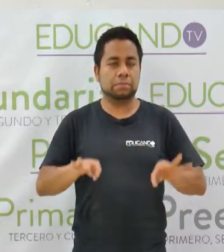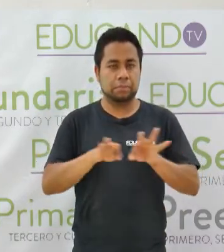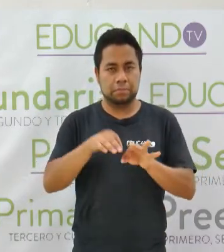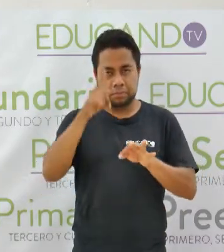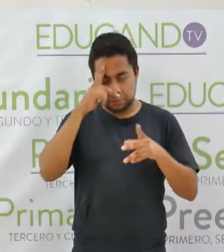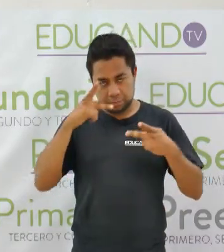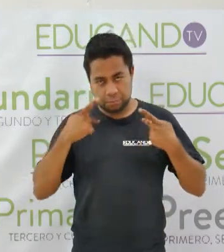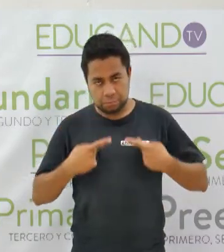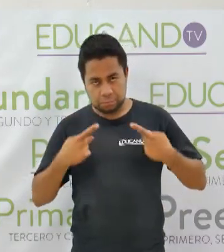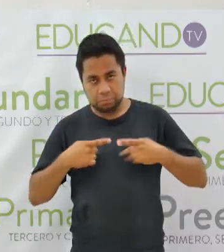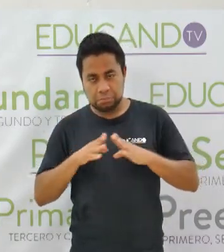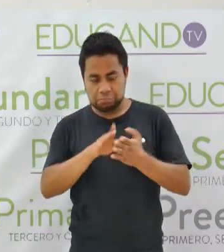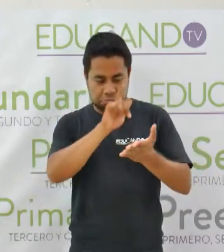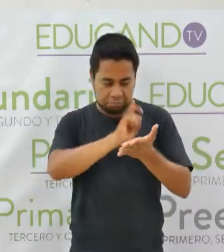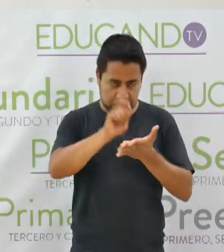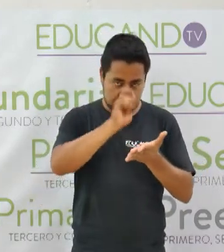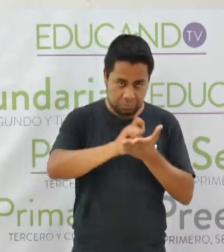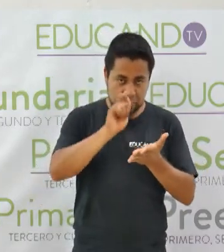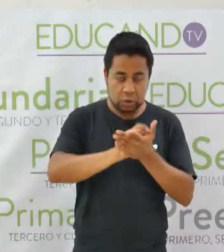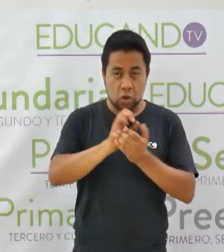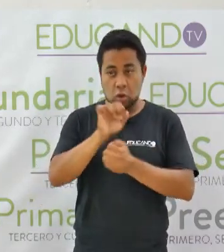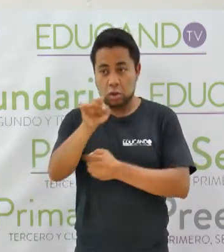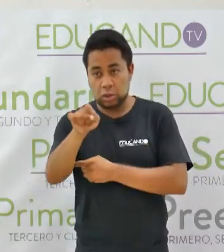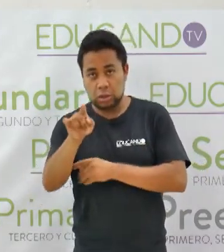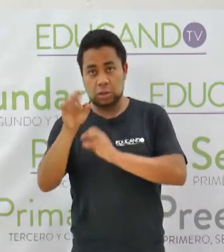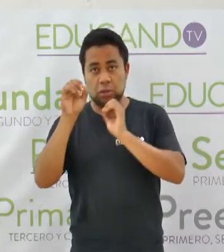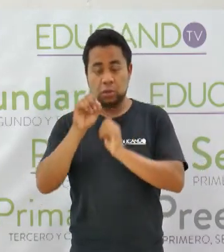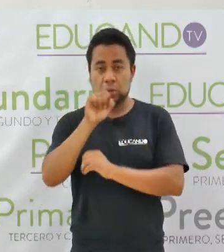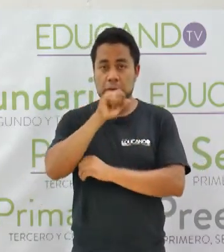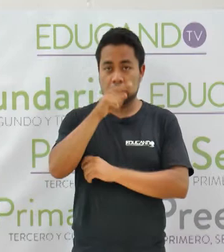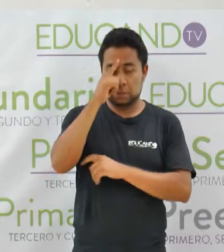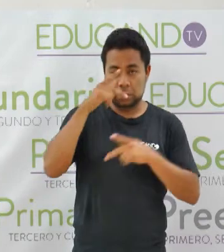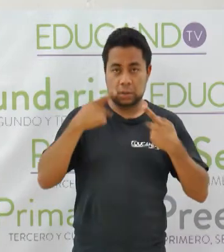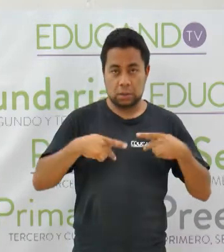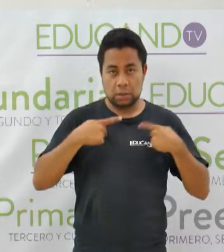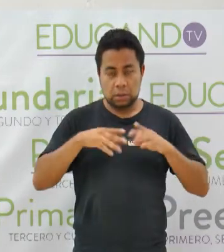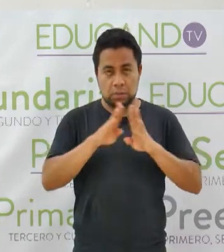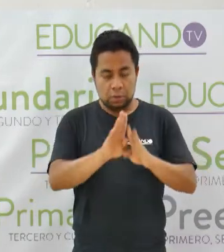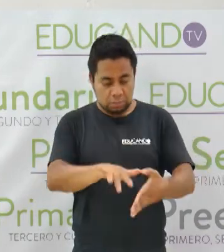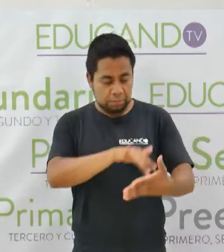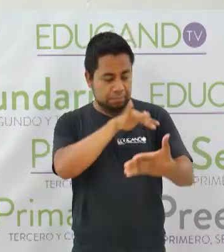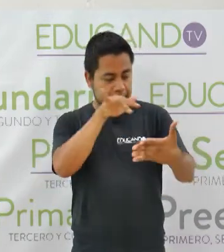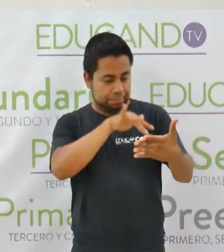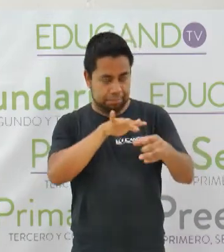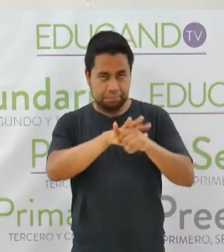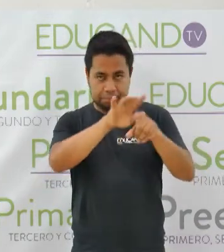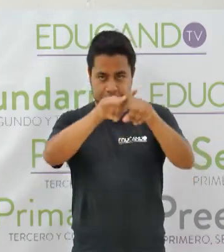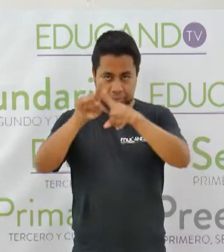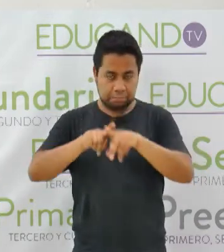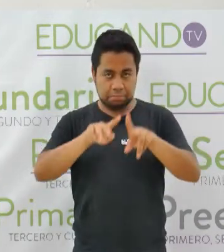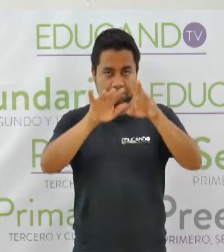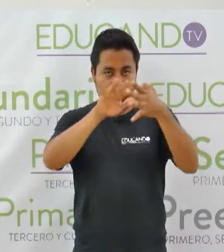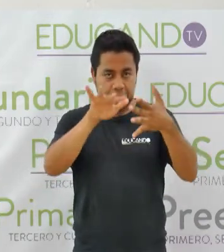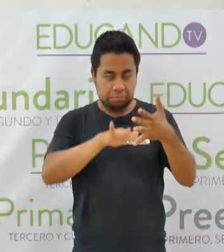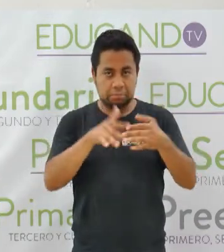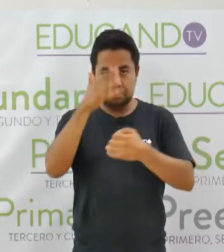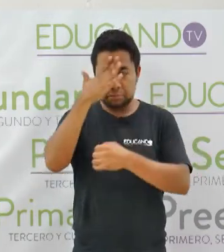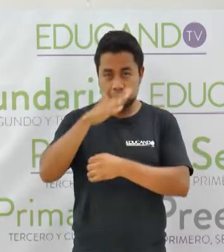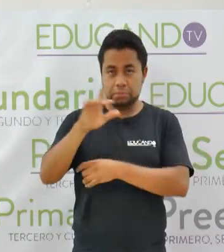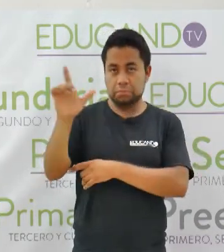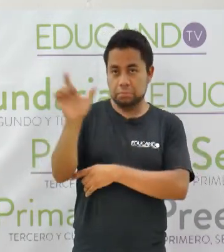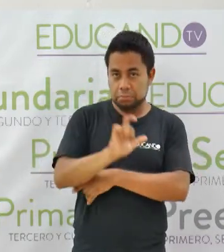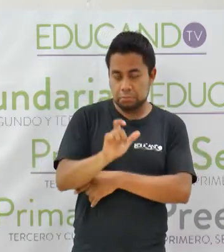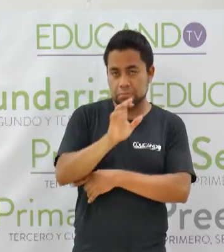permitir a la persona que esté escribiendo, a ti o también a los lectores que estén leyendo dichos textos, saber en